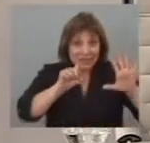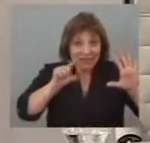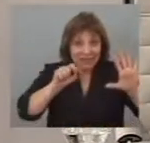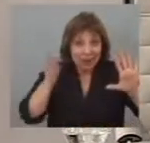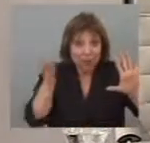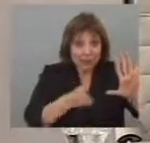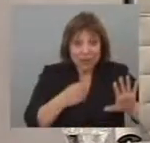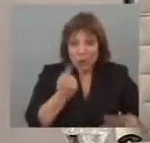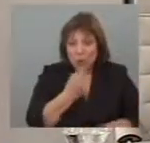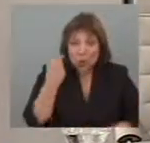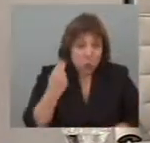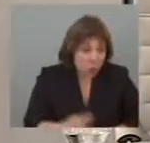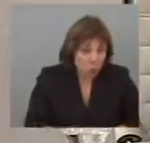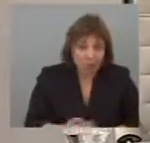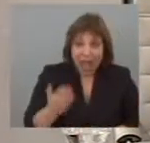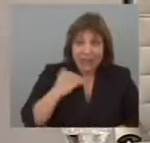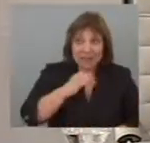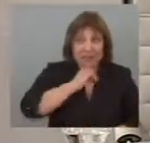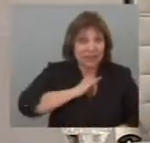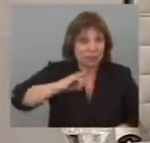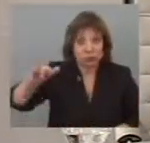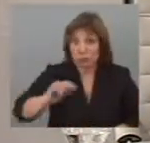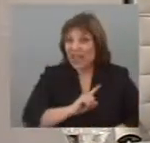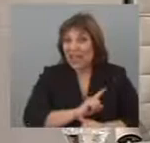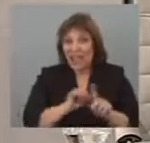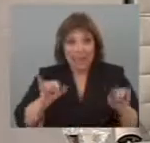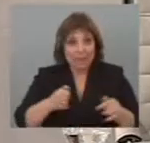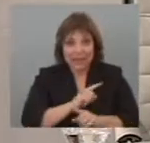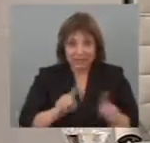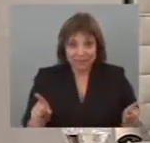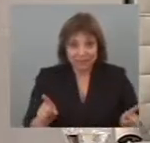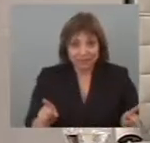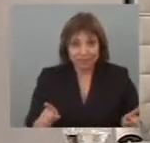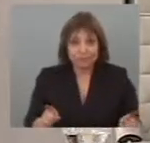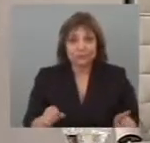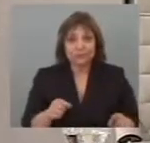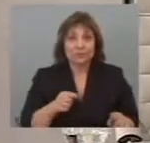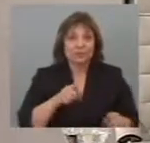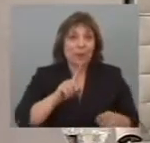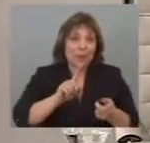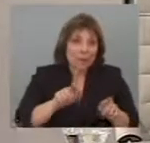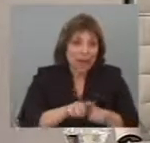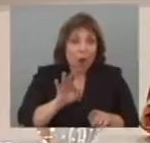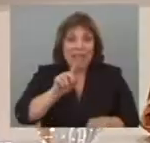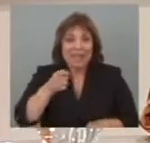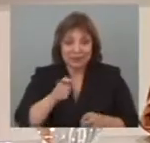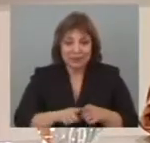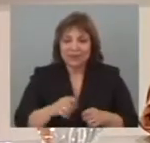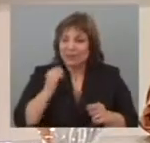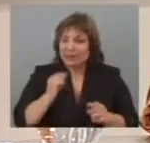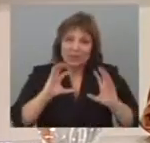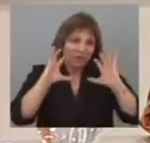70% nunca antes habían denunciado a sus parejas o su expareja. Estoy segura de que hubo